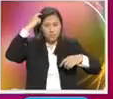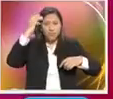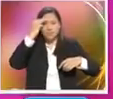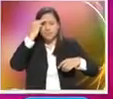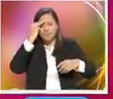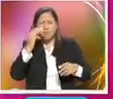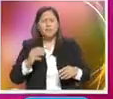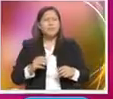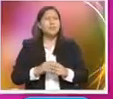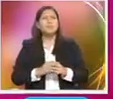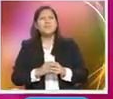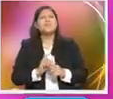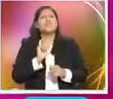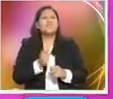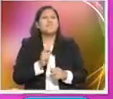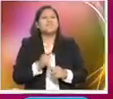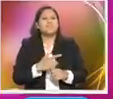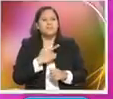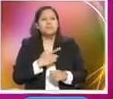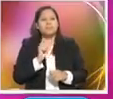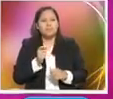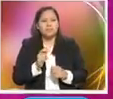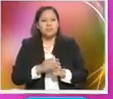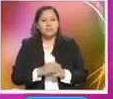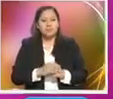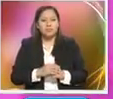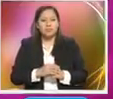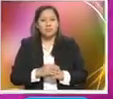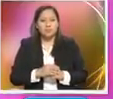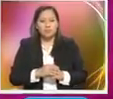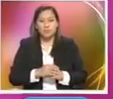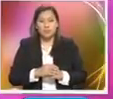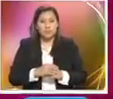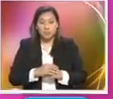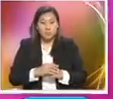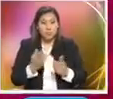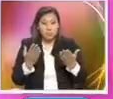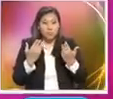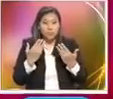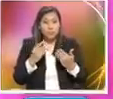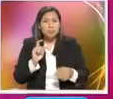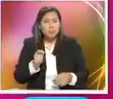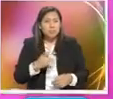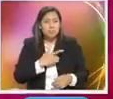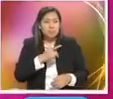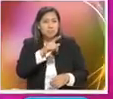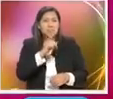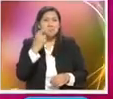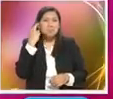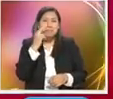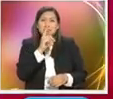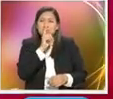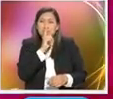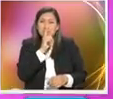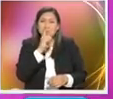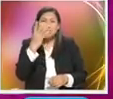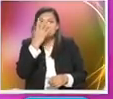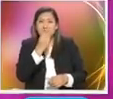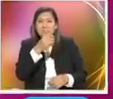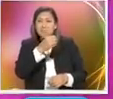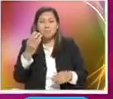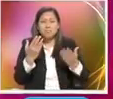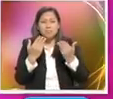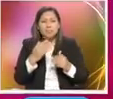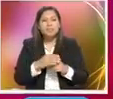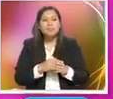buscar un sentido a las cosas, y al no encontrar un referente, porque son abstractos, entonces lo que hace